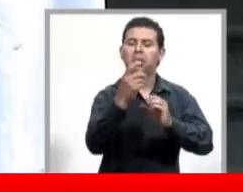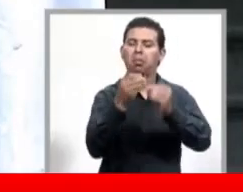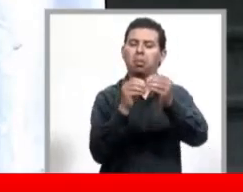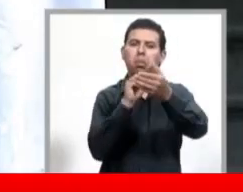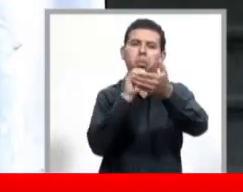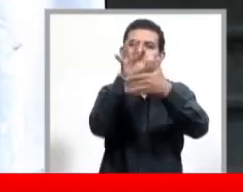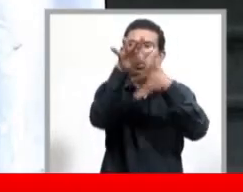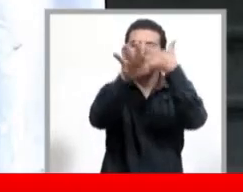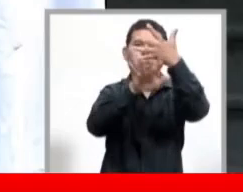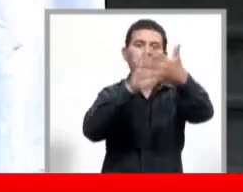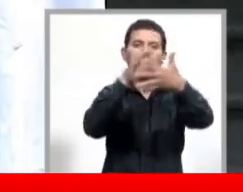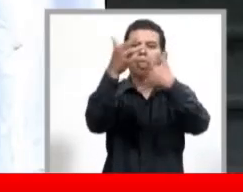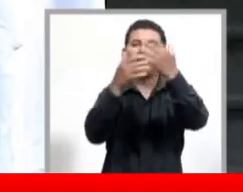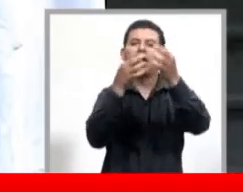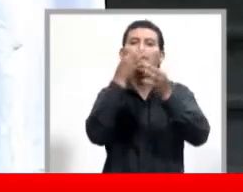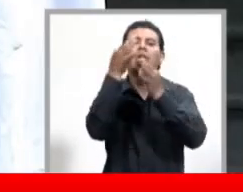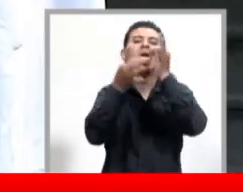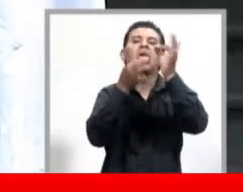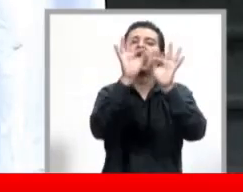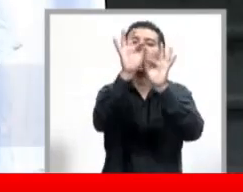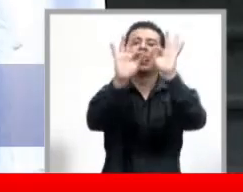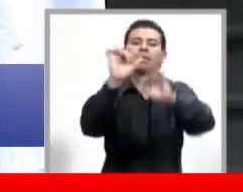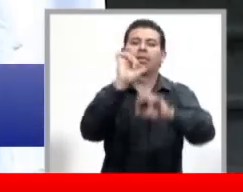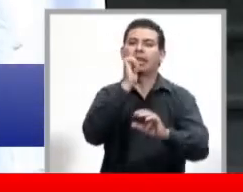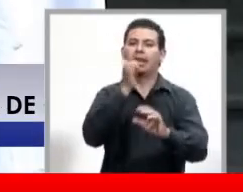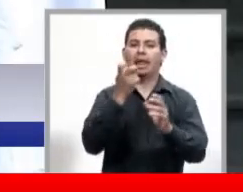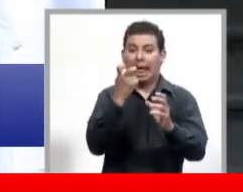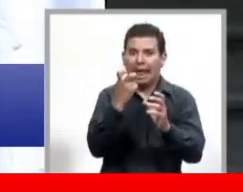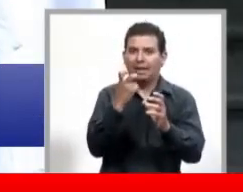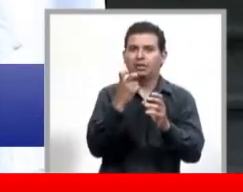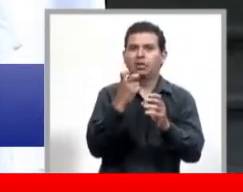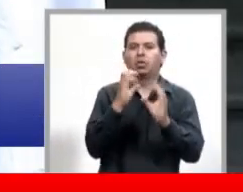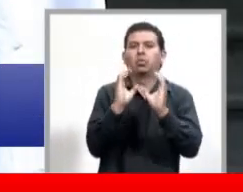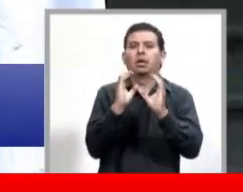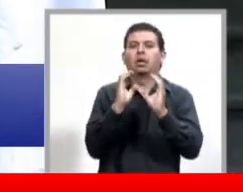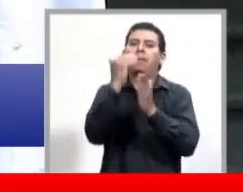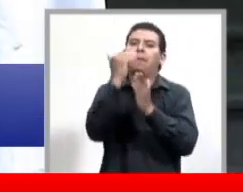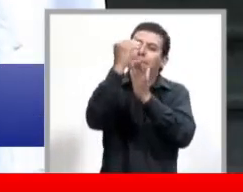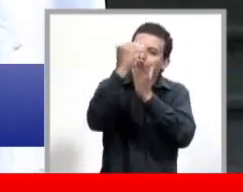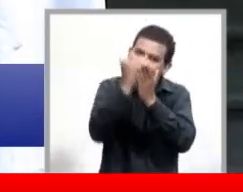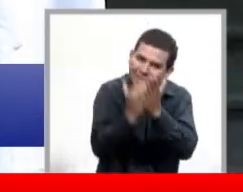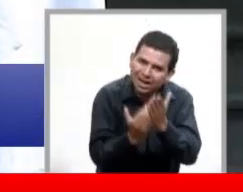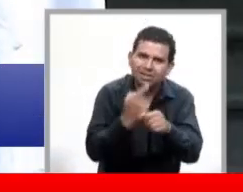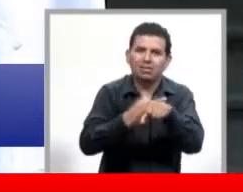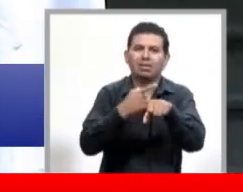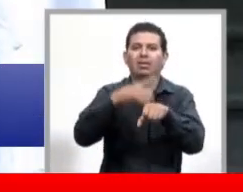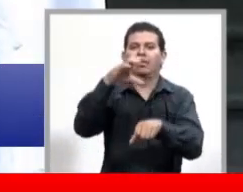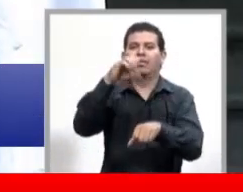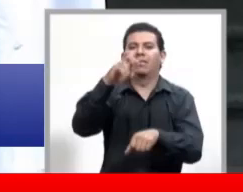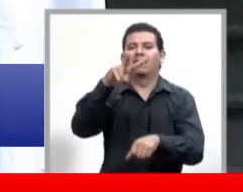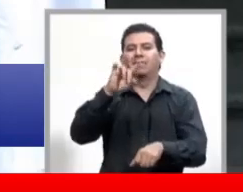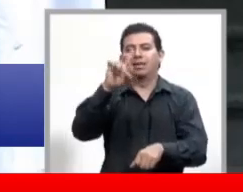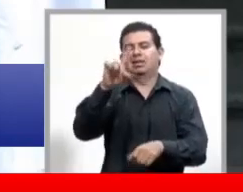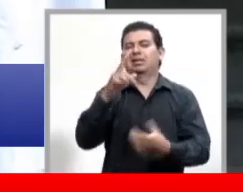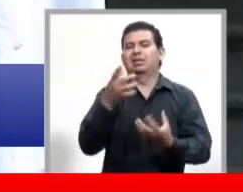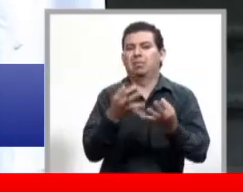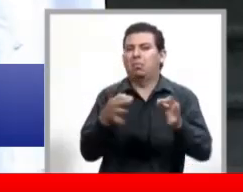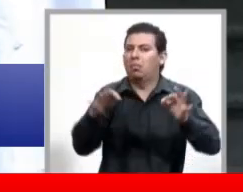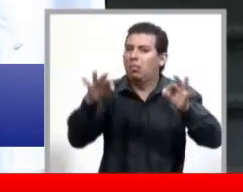así estamos evitando ese contagio. Entonces reducimos de una manera muy